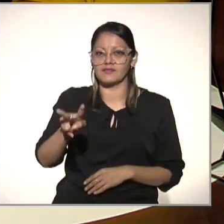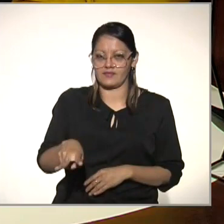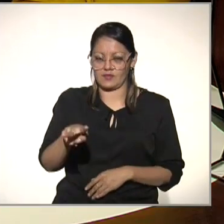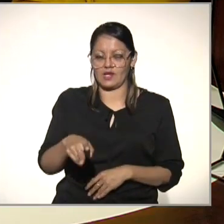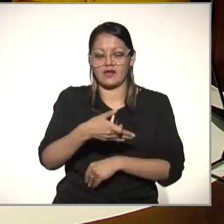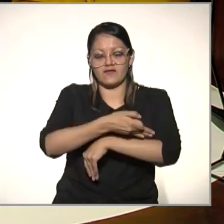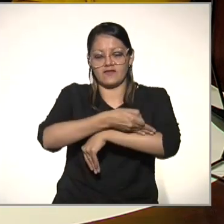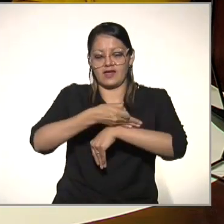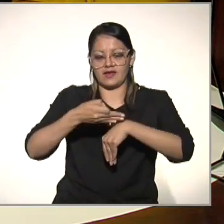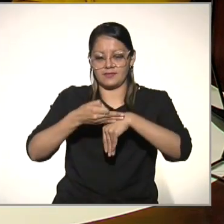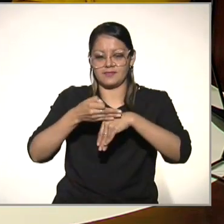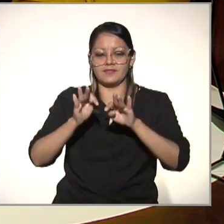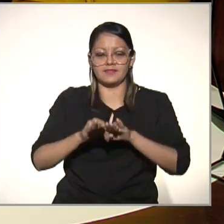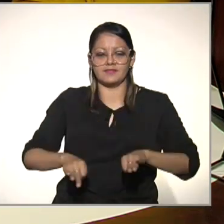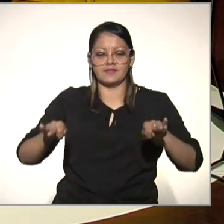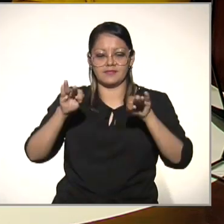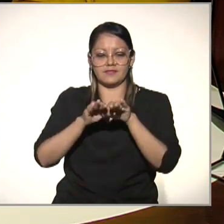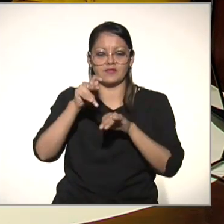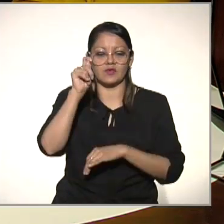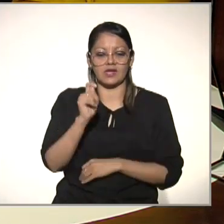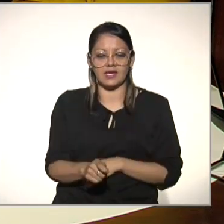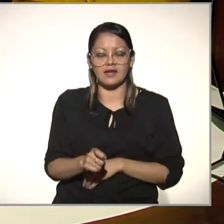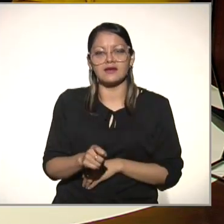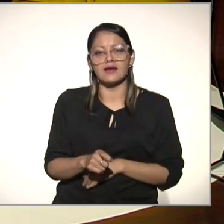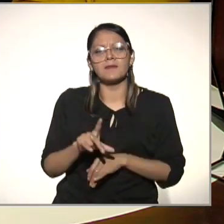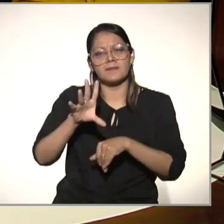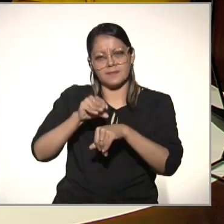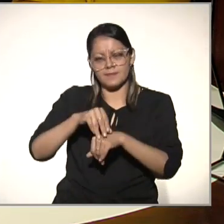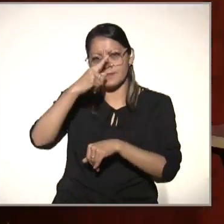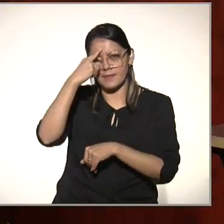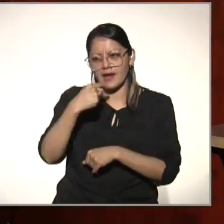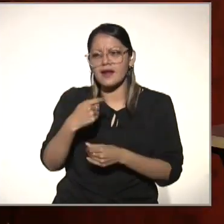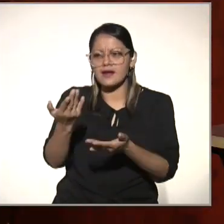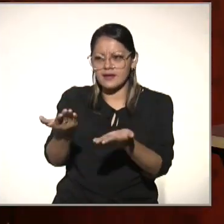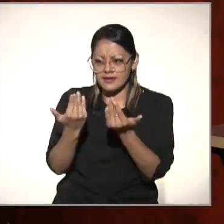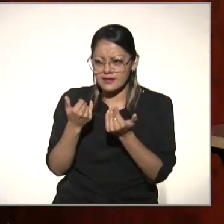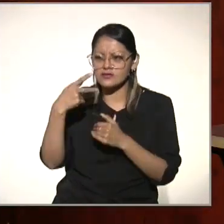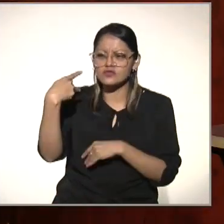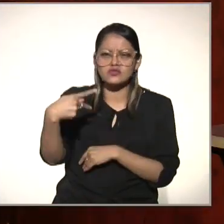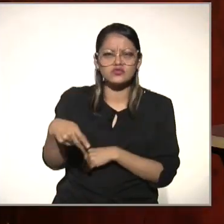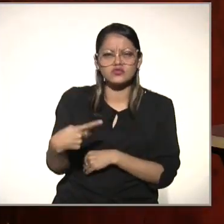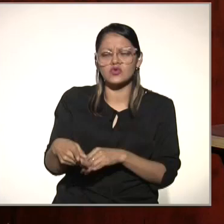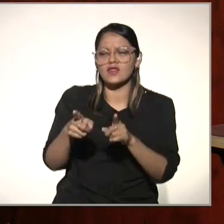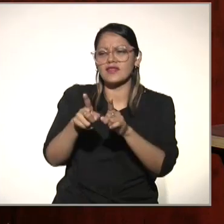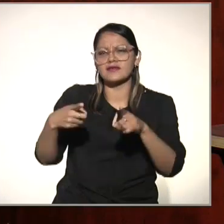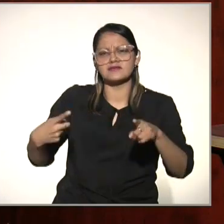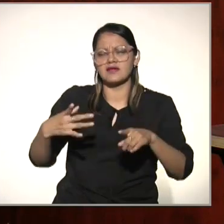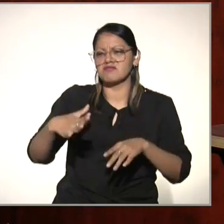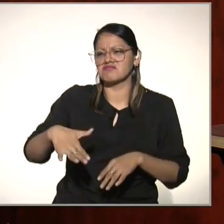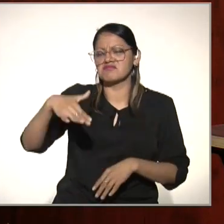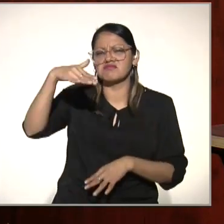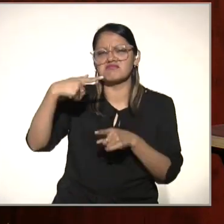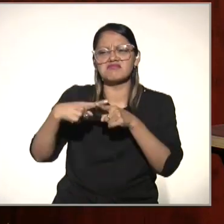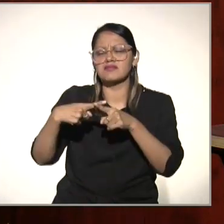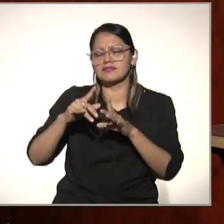familias es justamente dar ese espacio para que cada quien se desarrolle de manera plena quien sea.